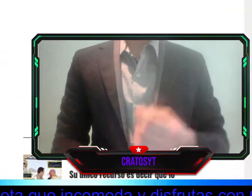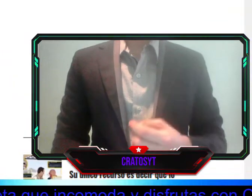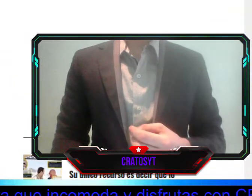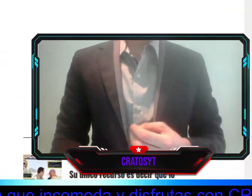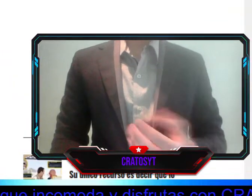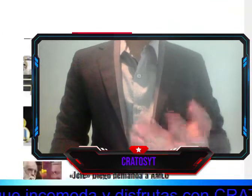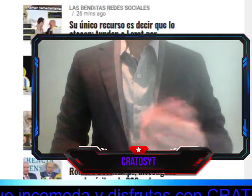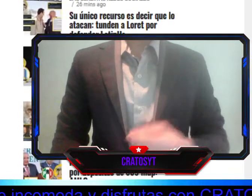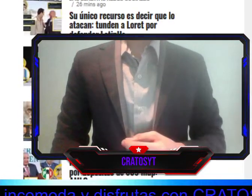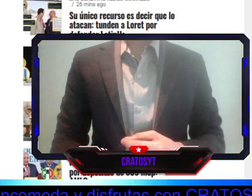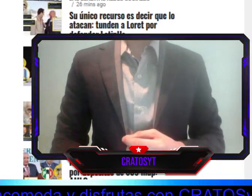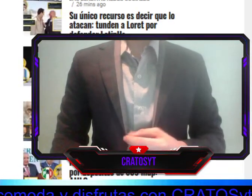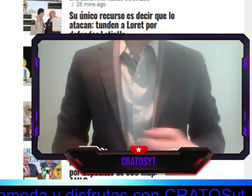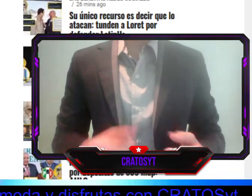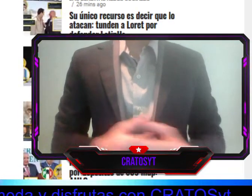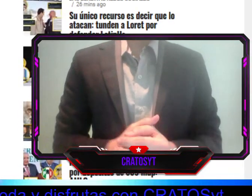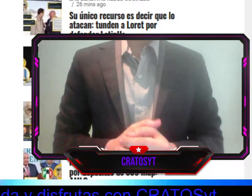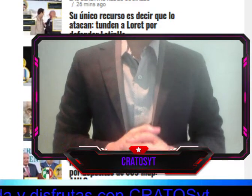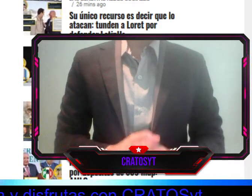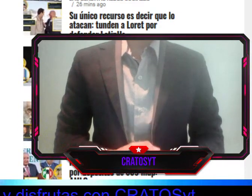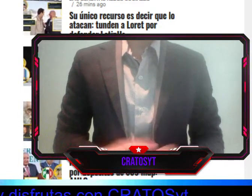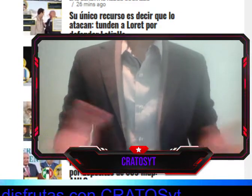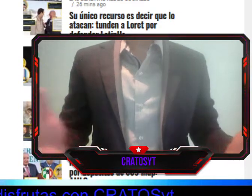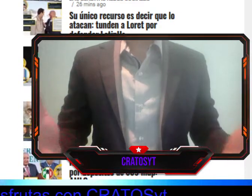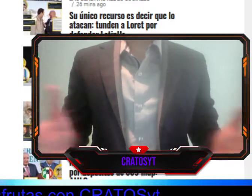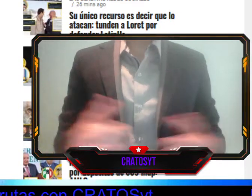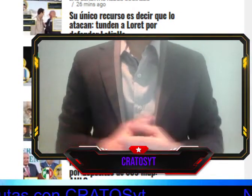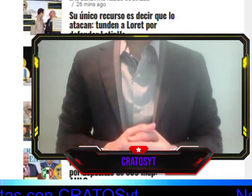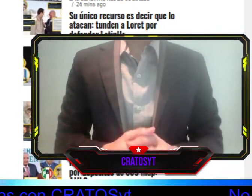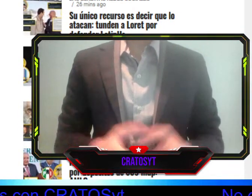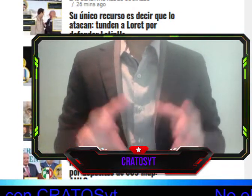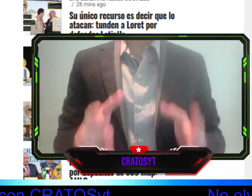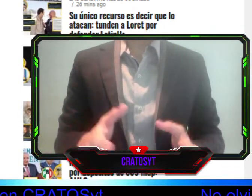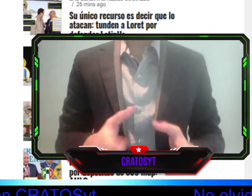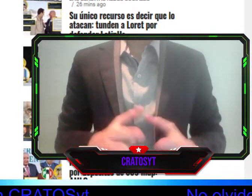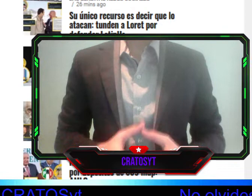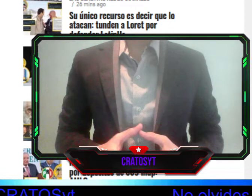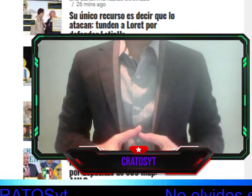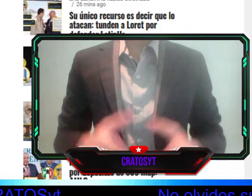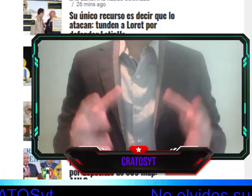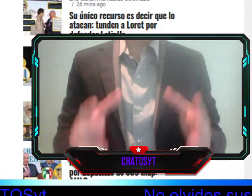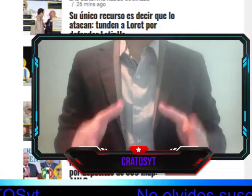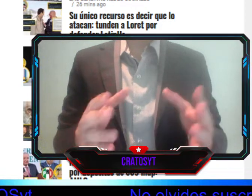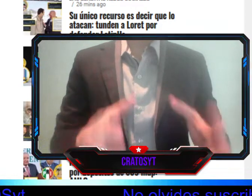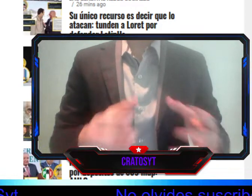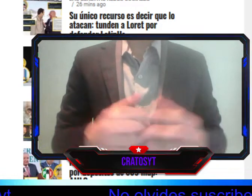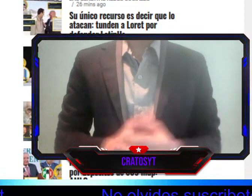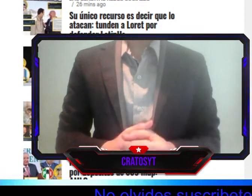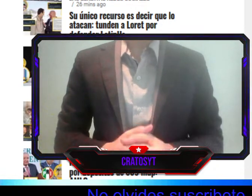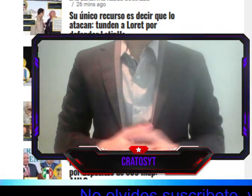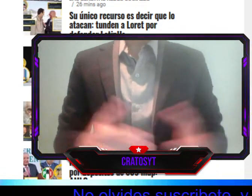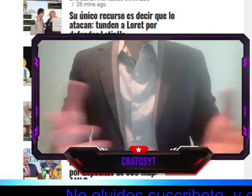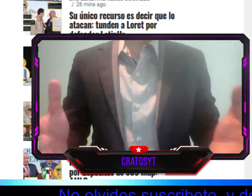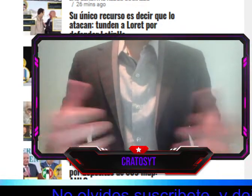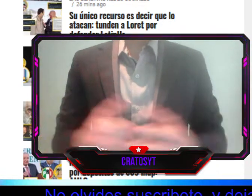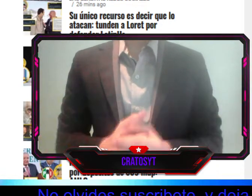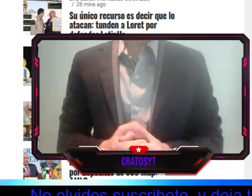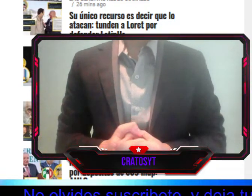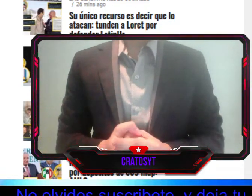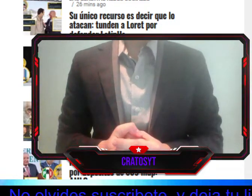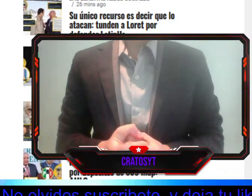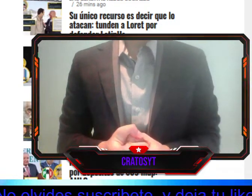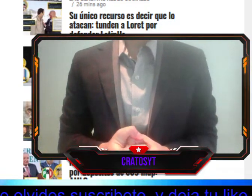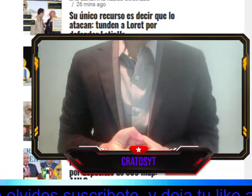también les quería agregar es justamente este que ustedes estarán viendo en pantalla, en donde se mencionó por parte del presidente que la Unidad de Inteligencia Financiera está